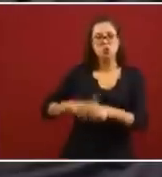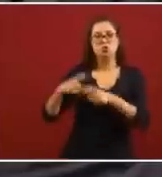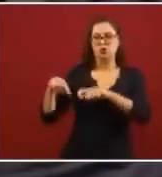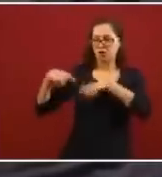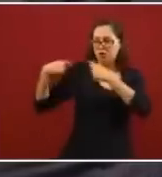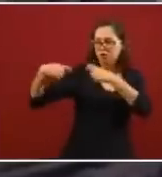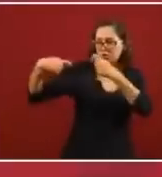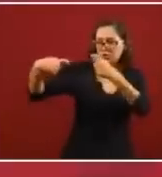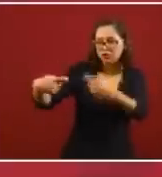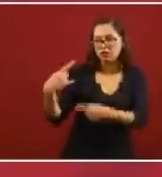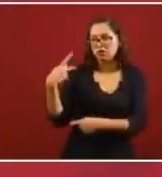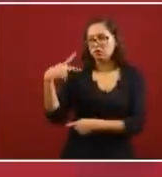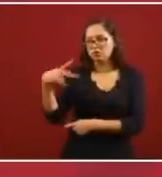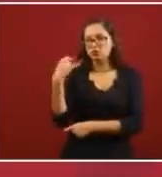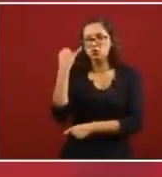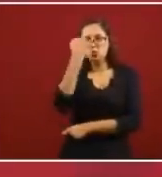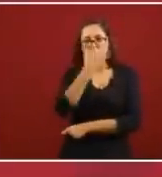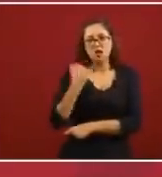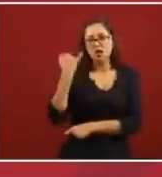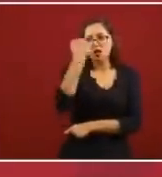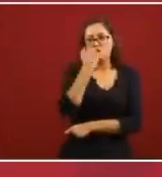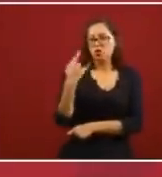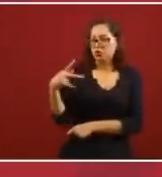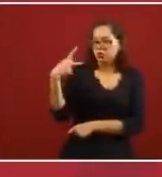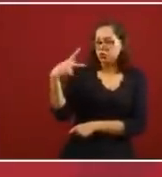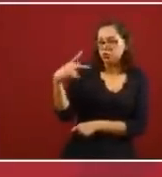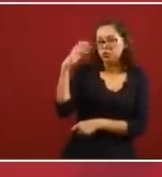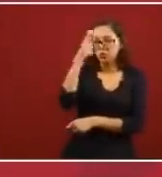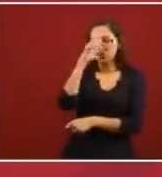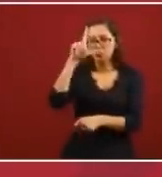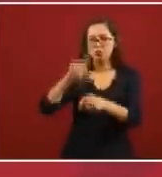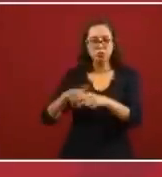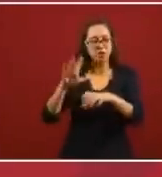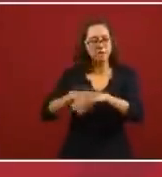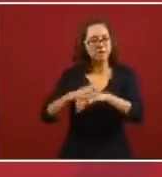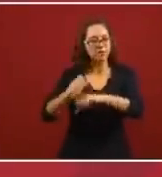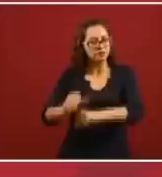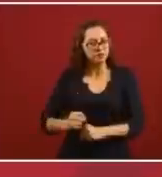fortaleciendo sus lenguas, fortaleciendo las culturas.